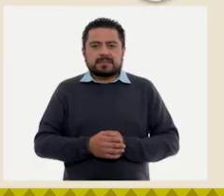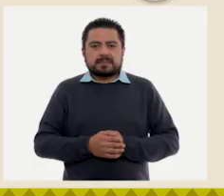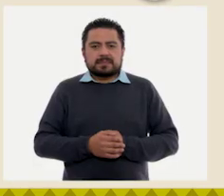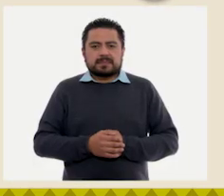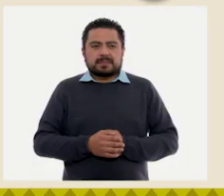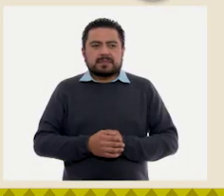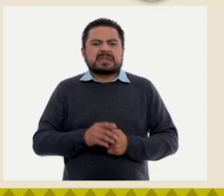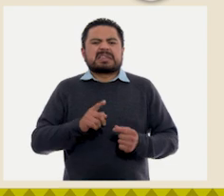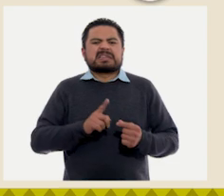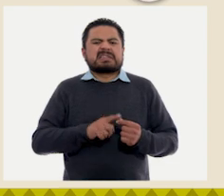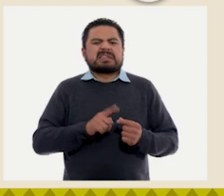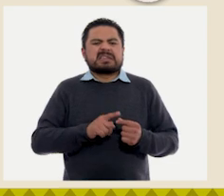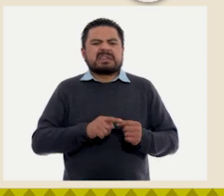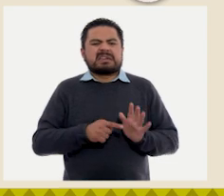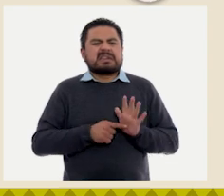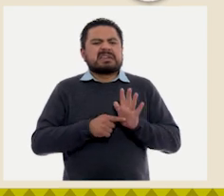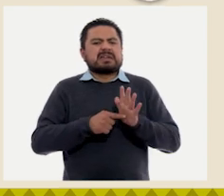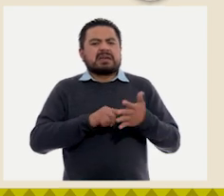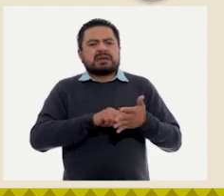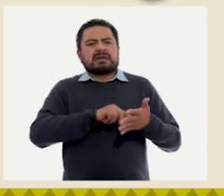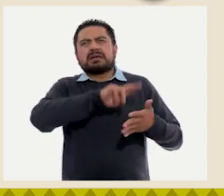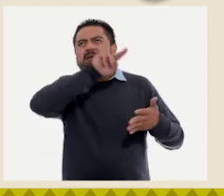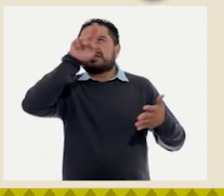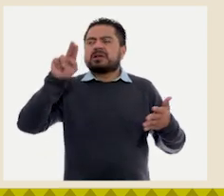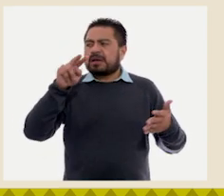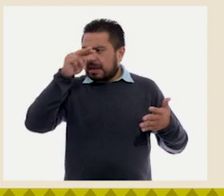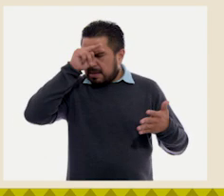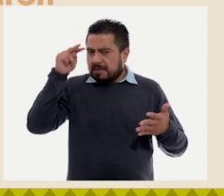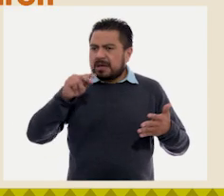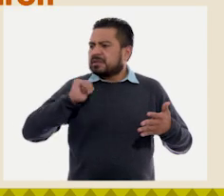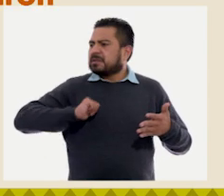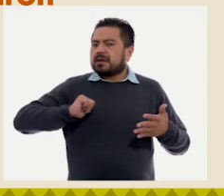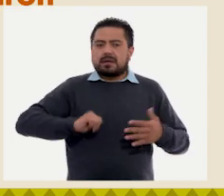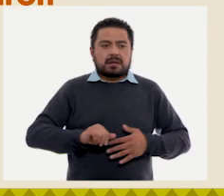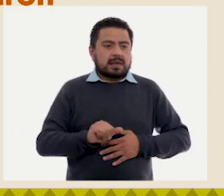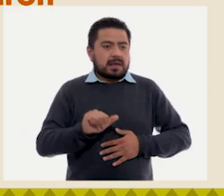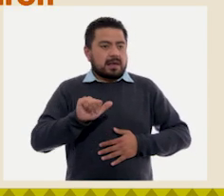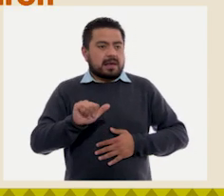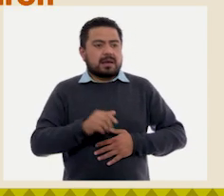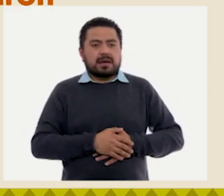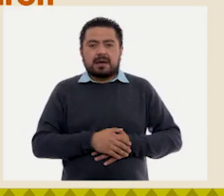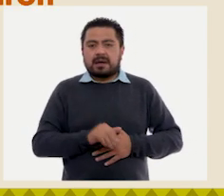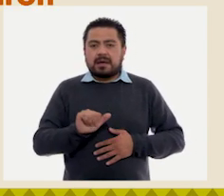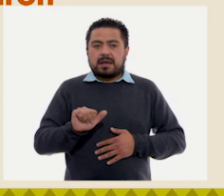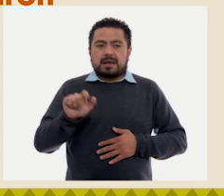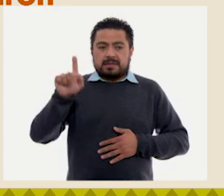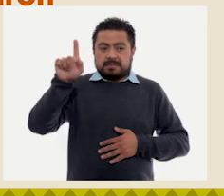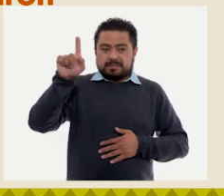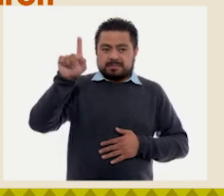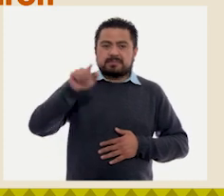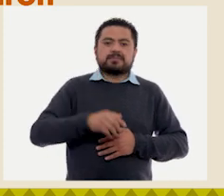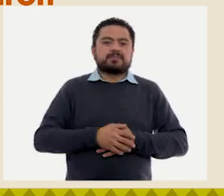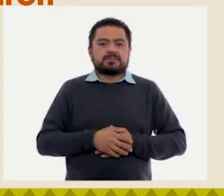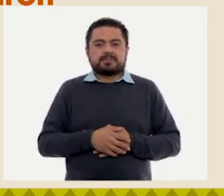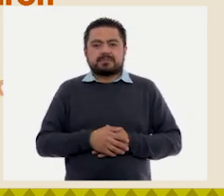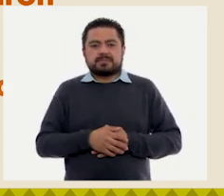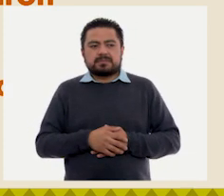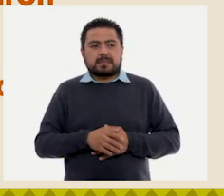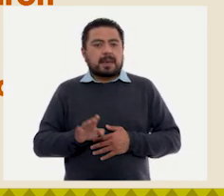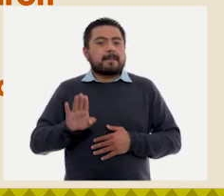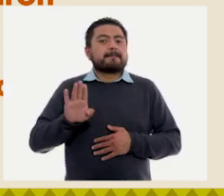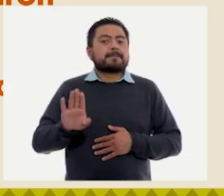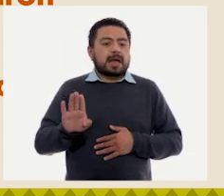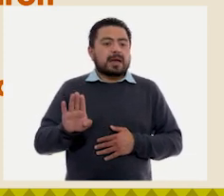¿Quiénes fueron los exponentes del muralismo en México? A. Agustín Lara y Alfonso Cuarón.